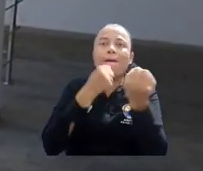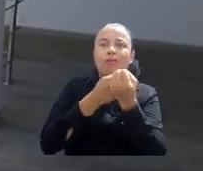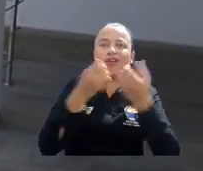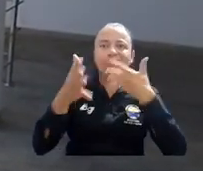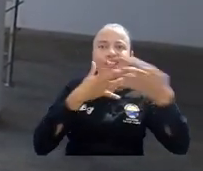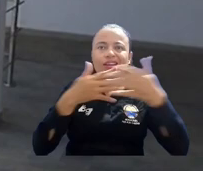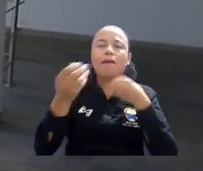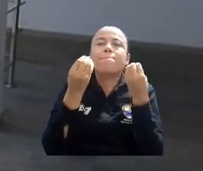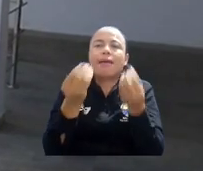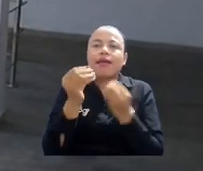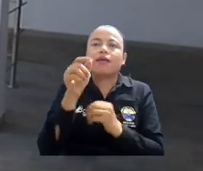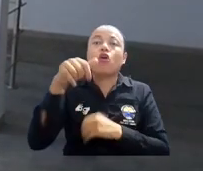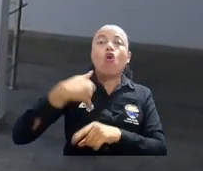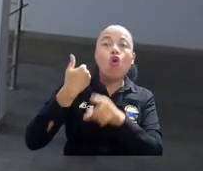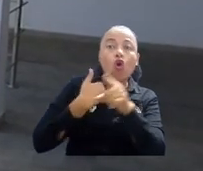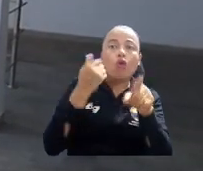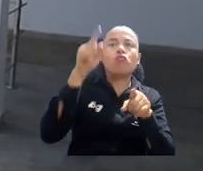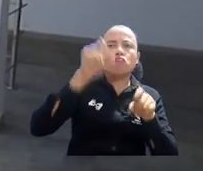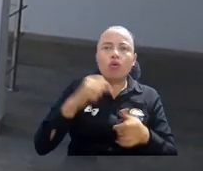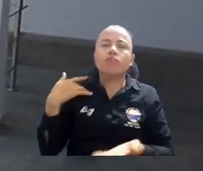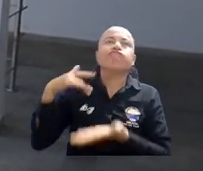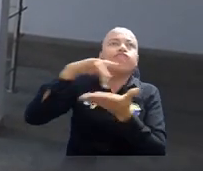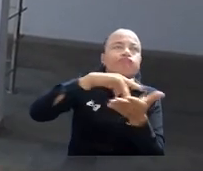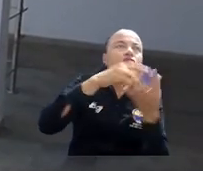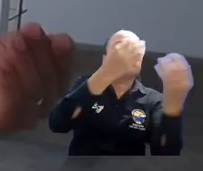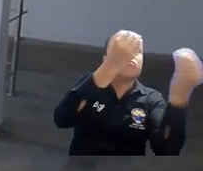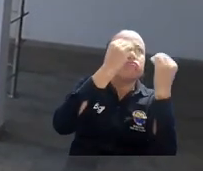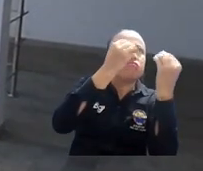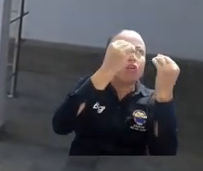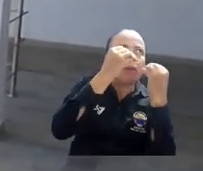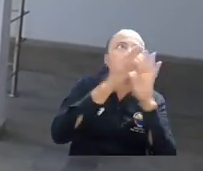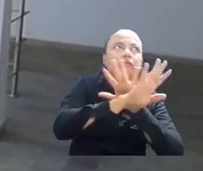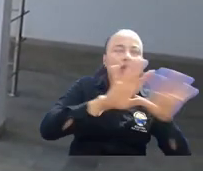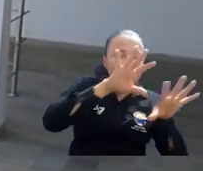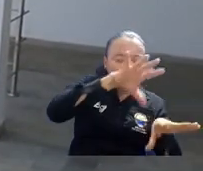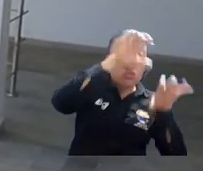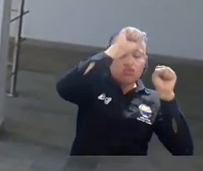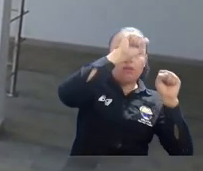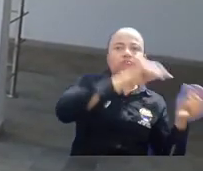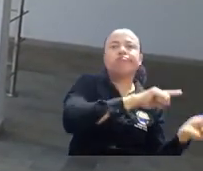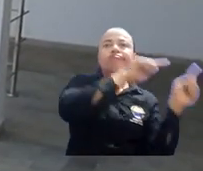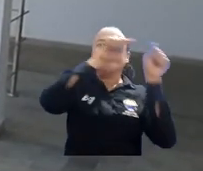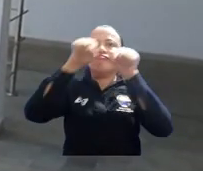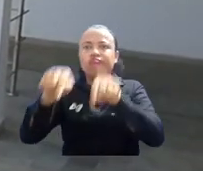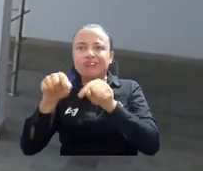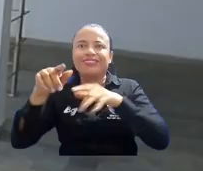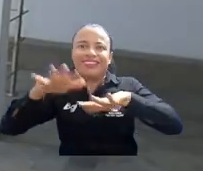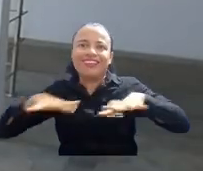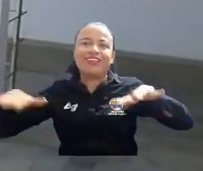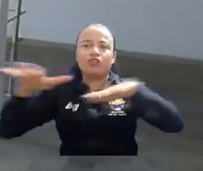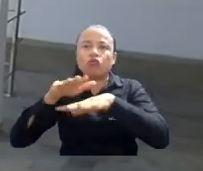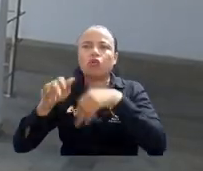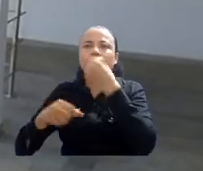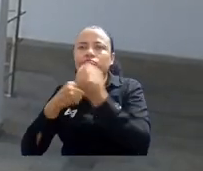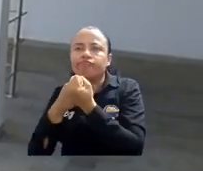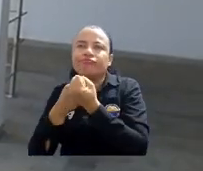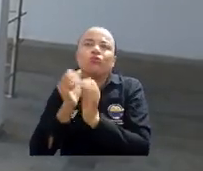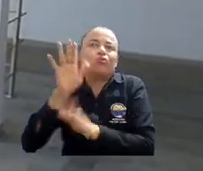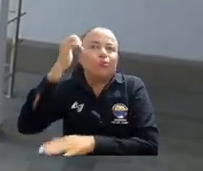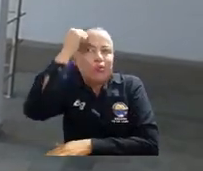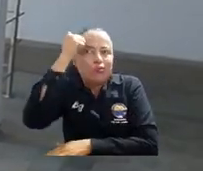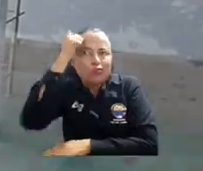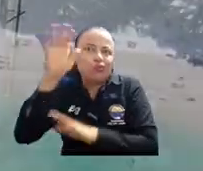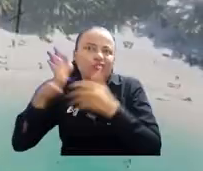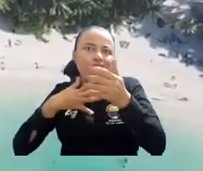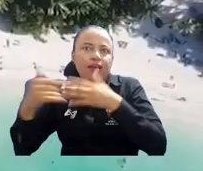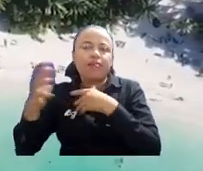en universidades de alta calidad como la Universidad del Magdalena en diferentes carreras para que luego retornen y sean ellos los que se conviertan en los docentes de esa Universidad de San